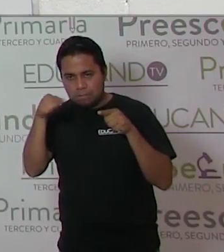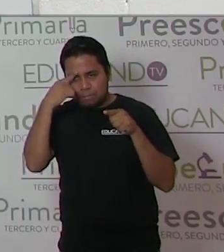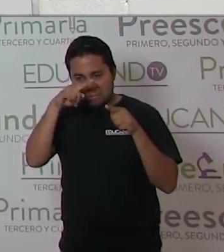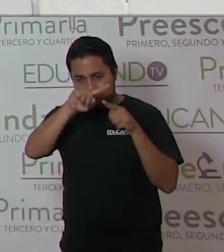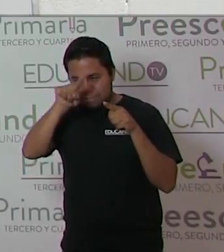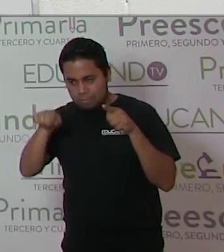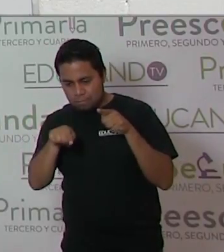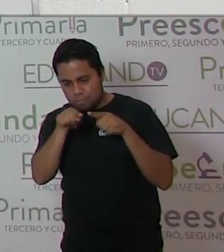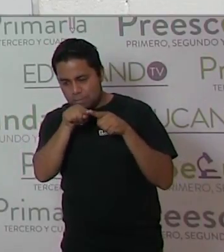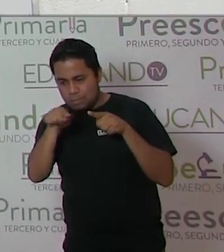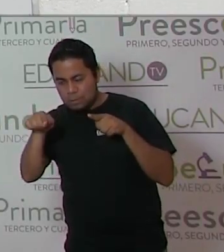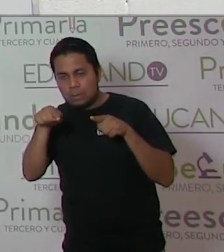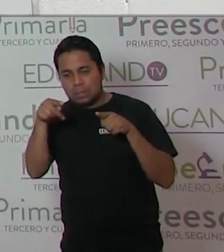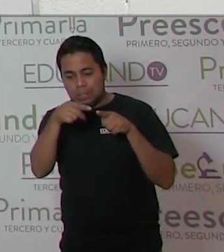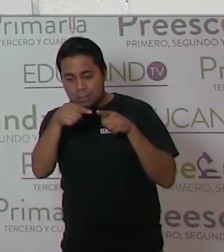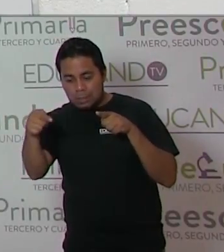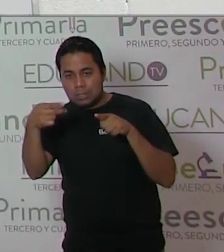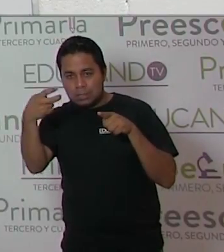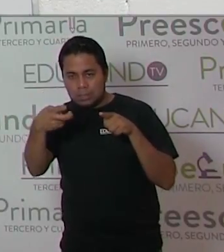donde termina